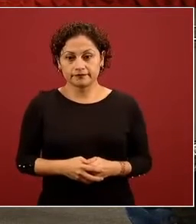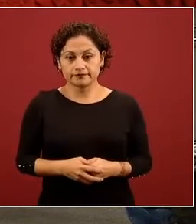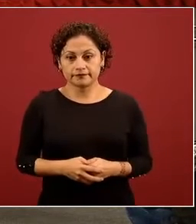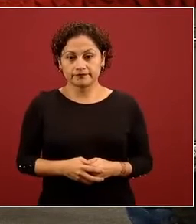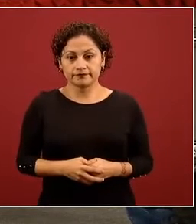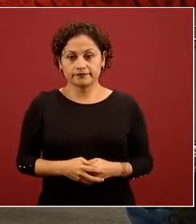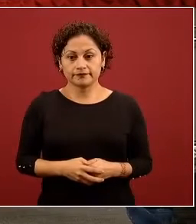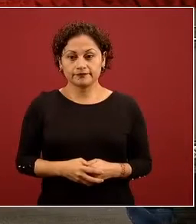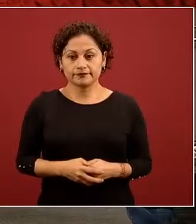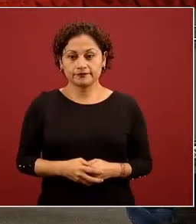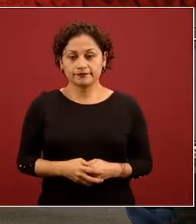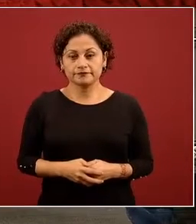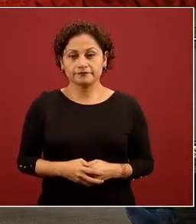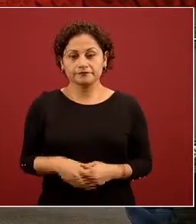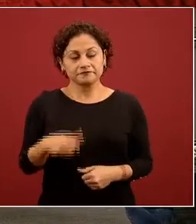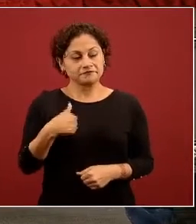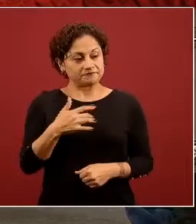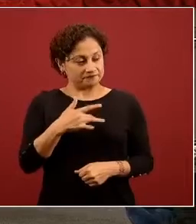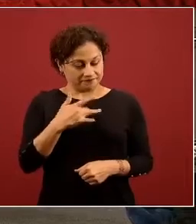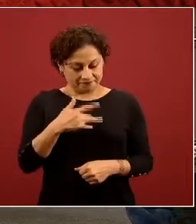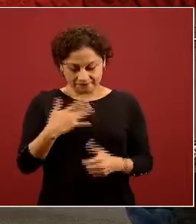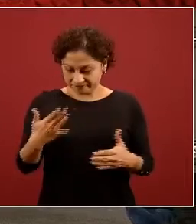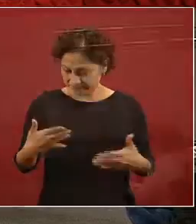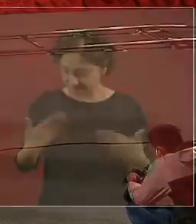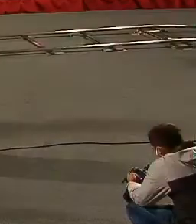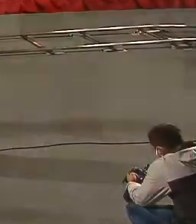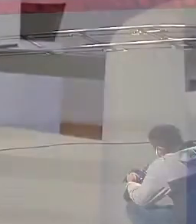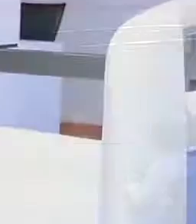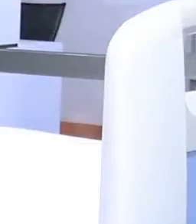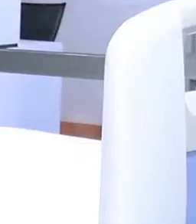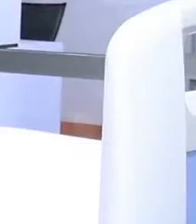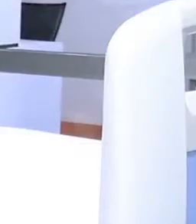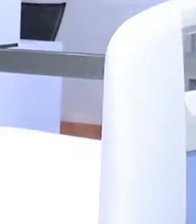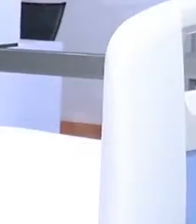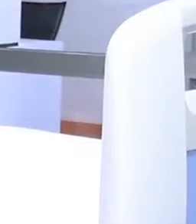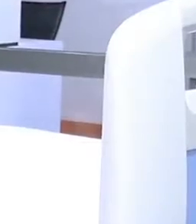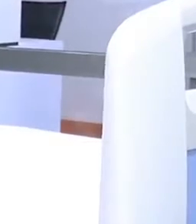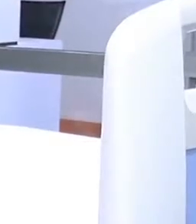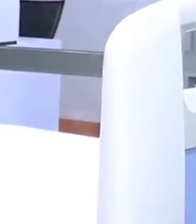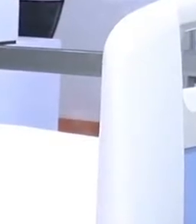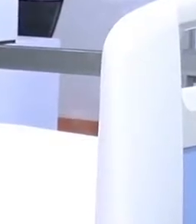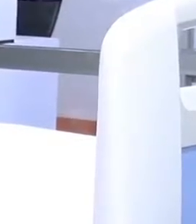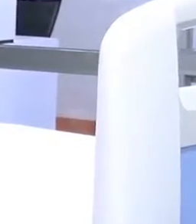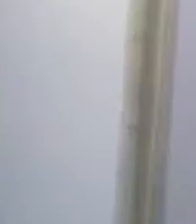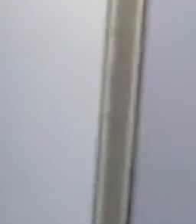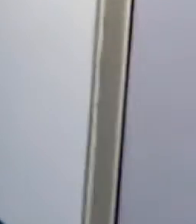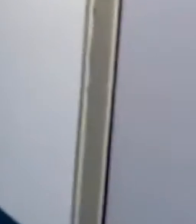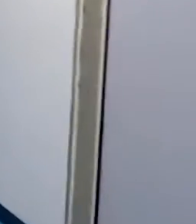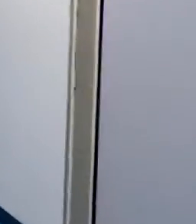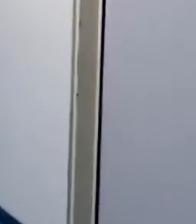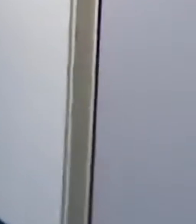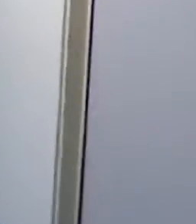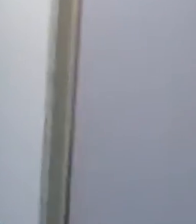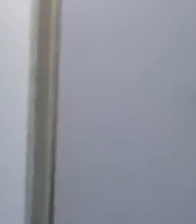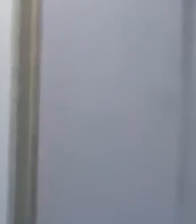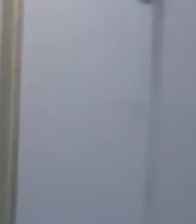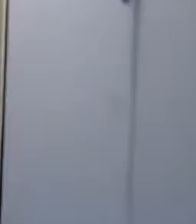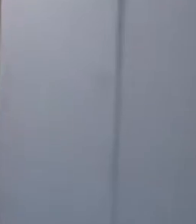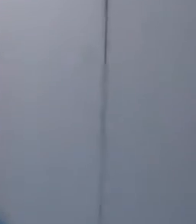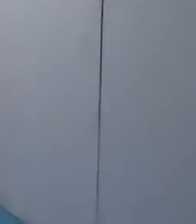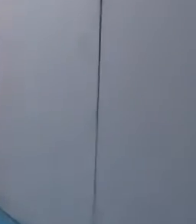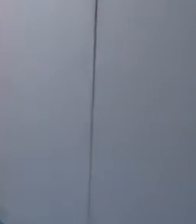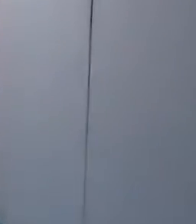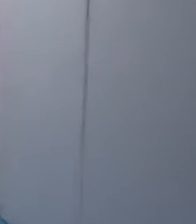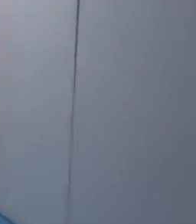¿Qué me motiva? Me motiva el amor a la vida, me motiva el amor a mi